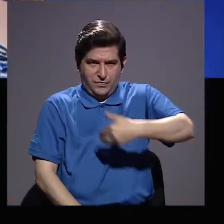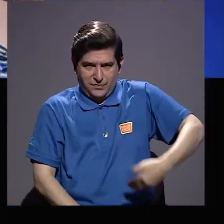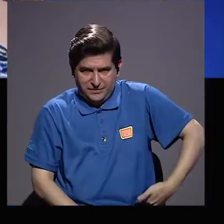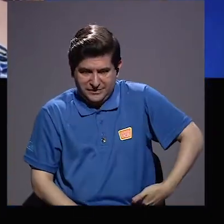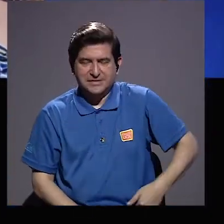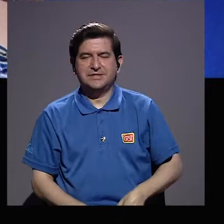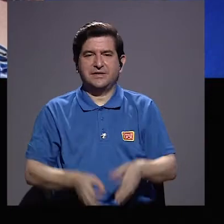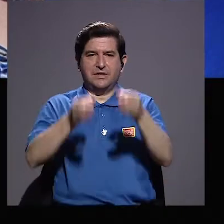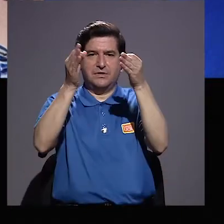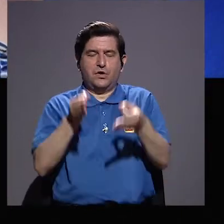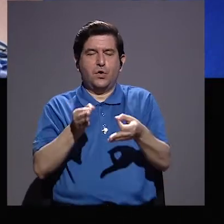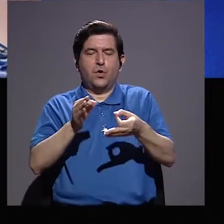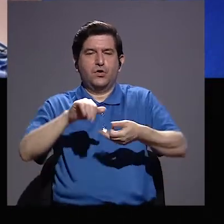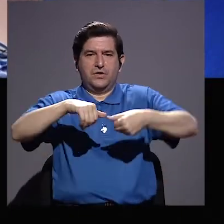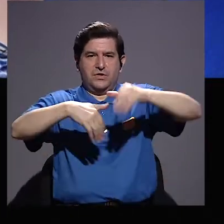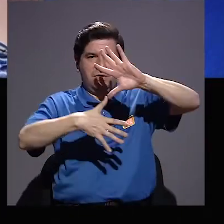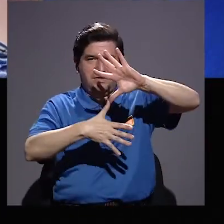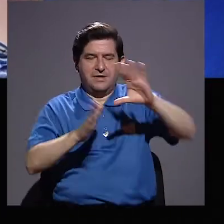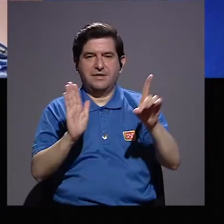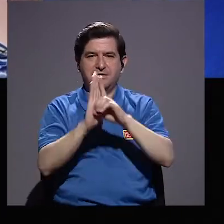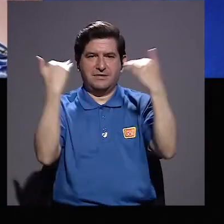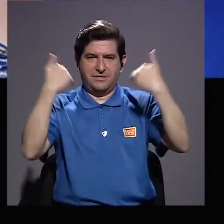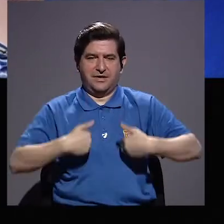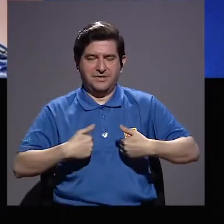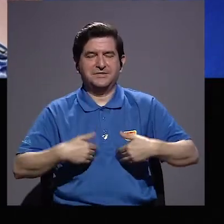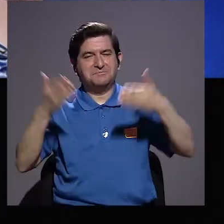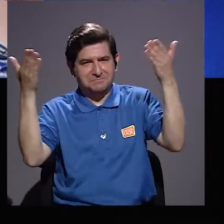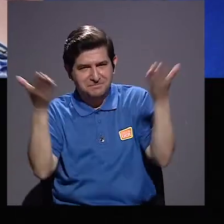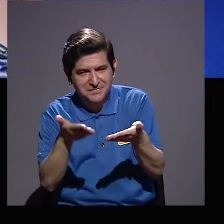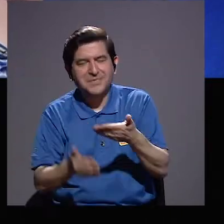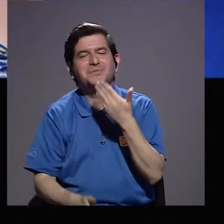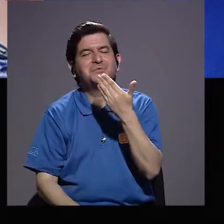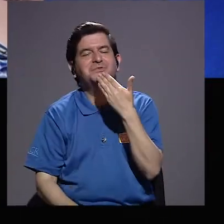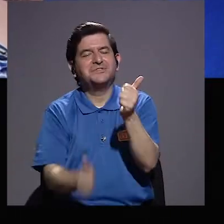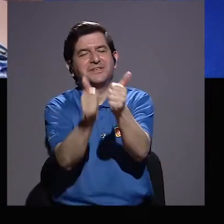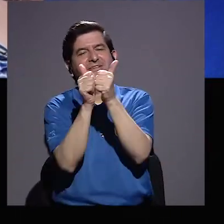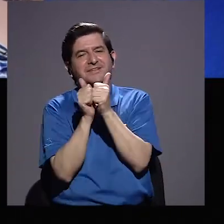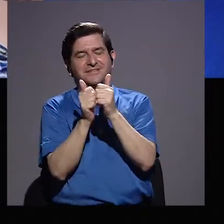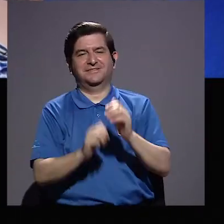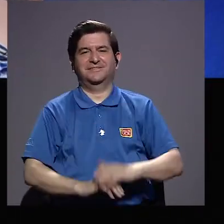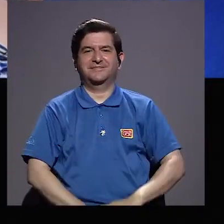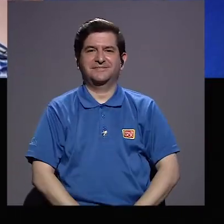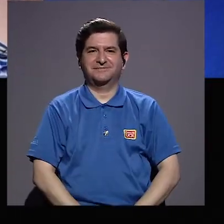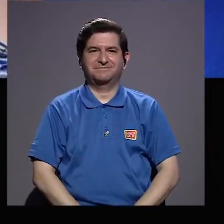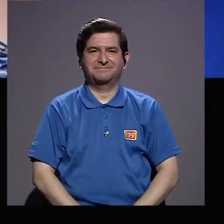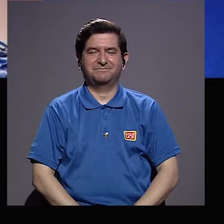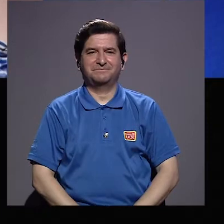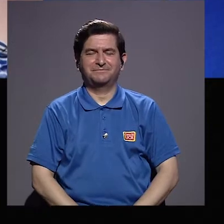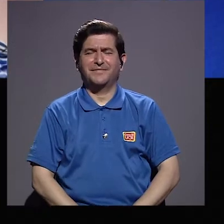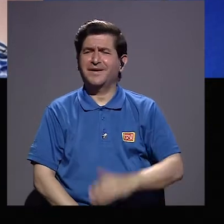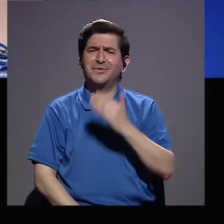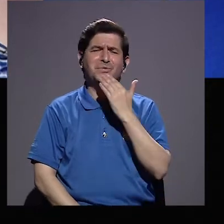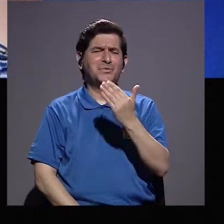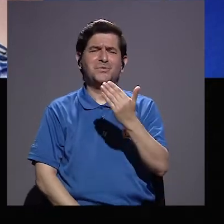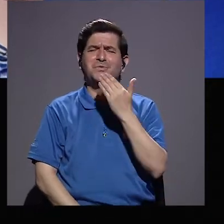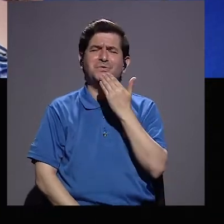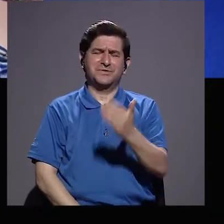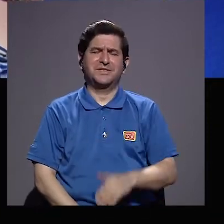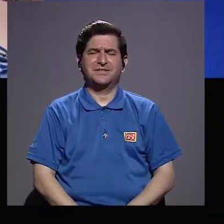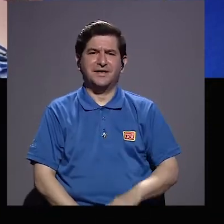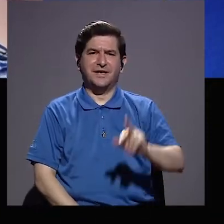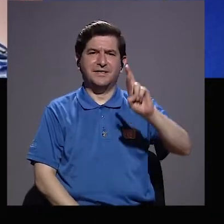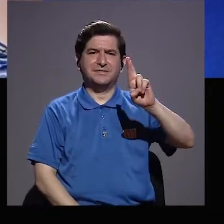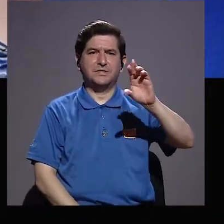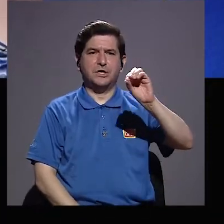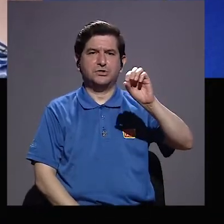Interamericana de Derechos Humanos. Bienvenida, doña Elizabeth, muchísimas gracias por estar con nosotros. Muchísimas gracias,